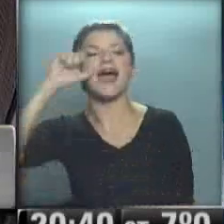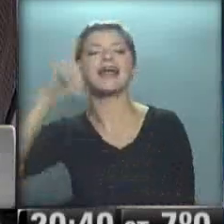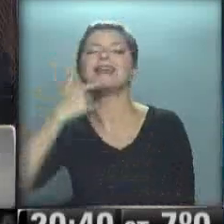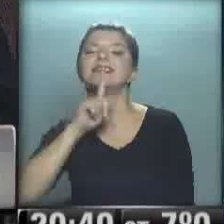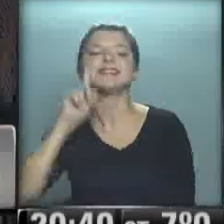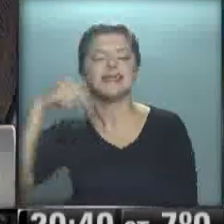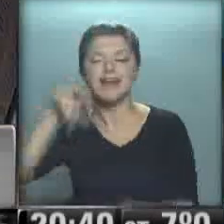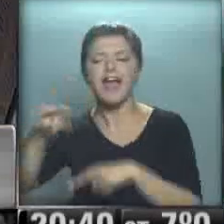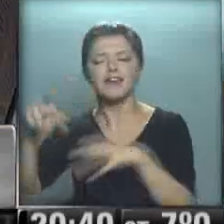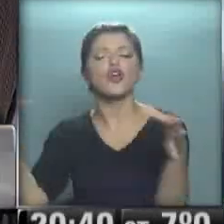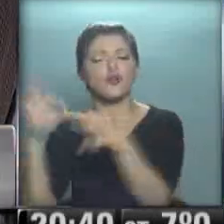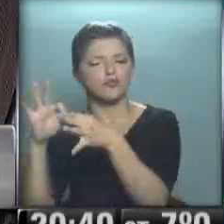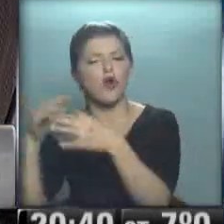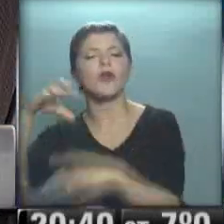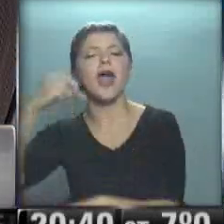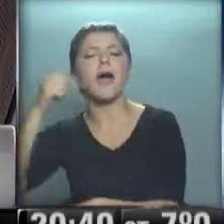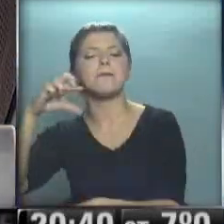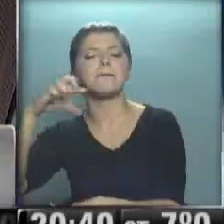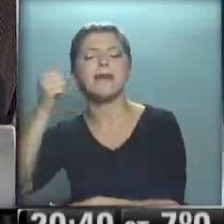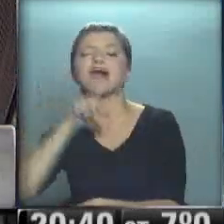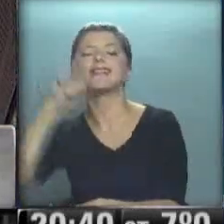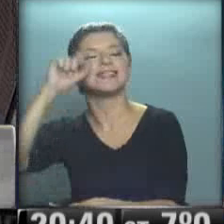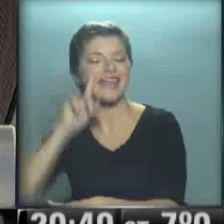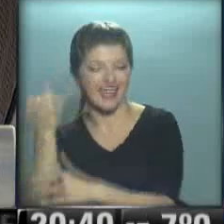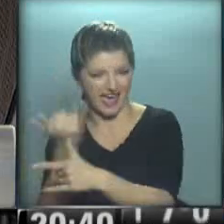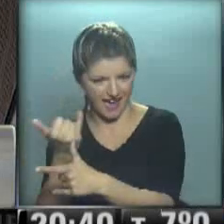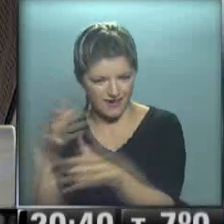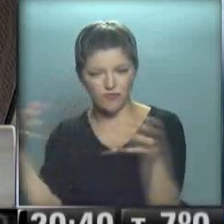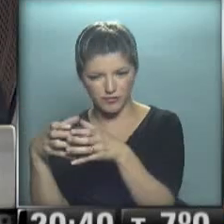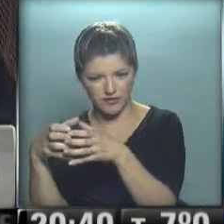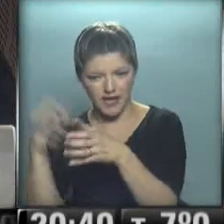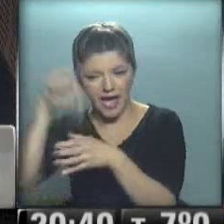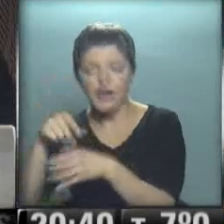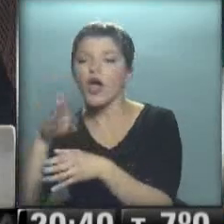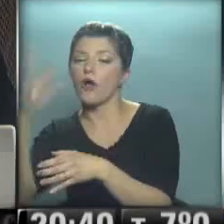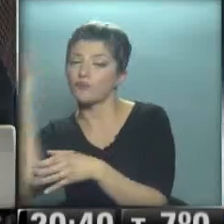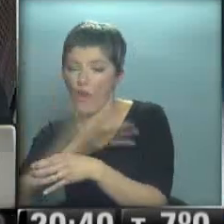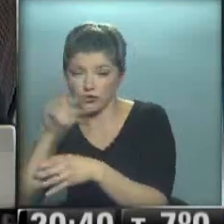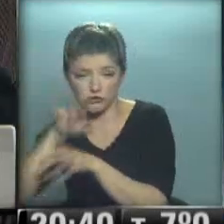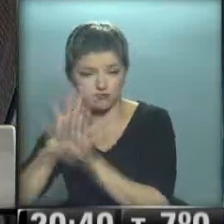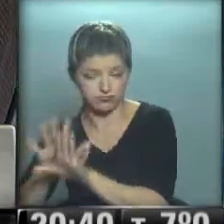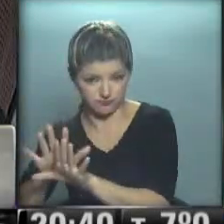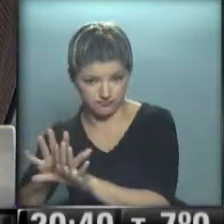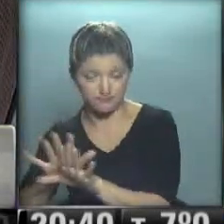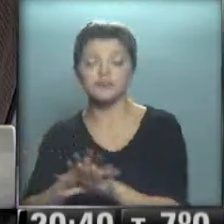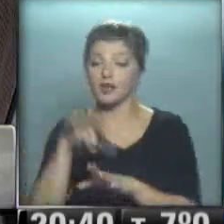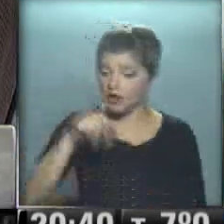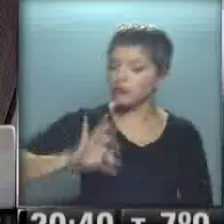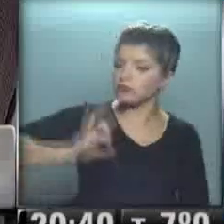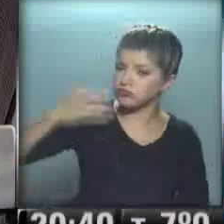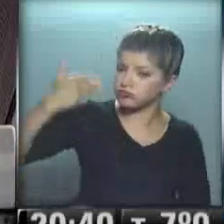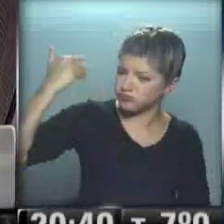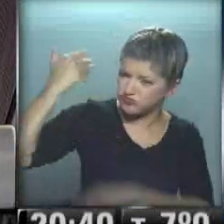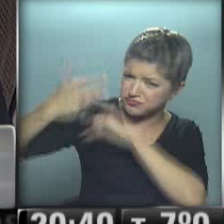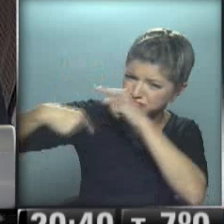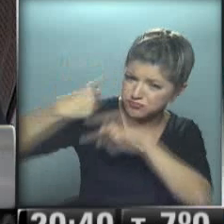el apartheid. Y esto tiene que ver con el contexto de lo que está sucediendo en este conflicto que lleva décadas. Y lo mostró muy bien el Papa